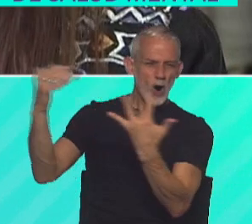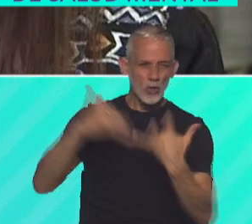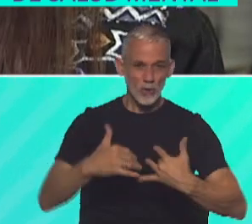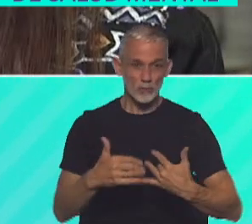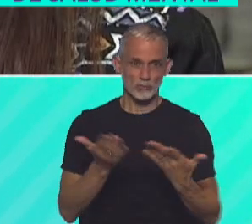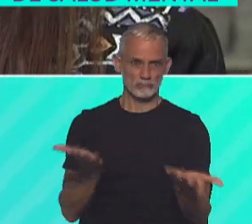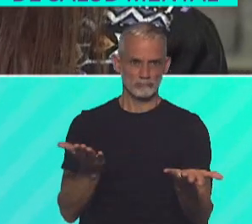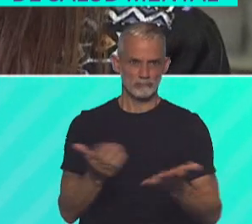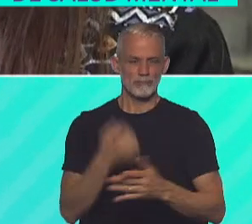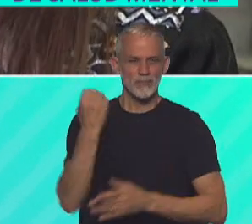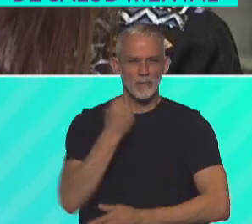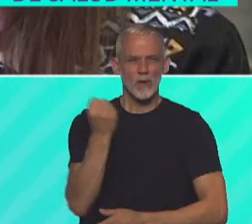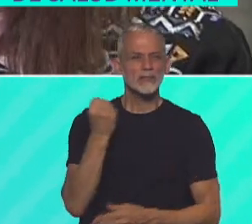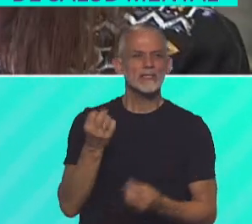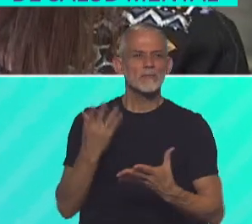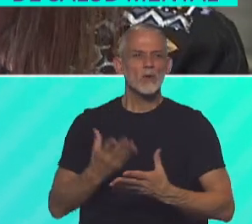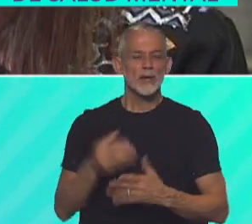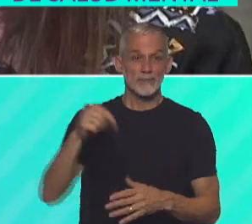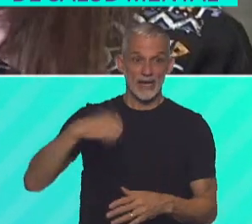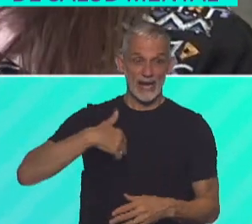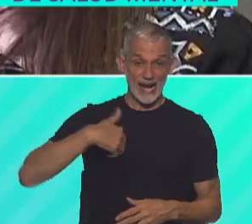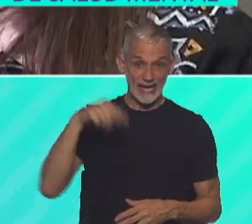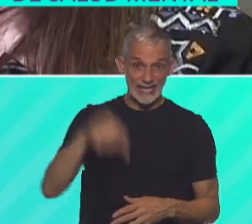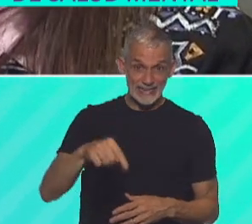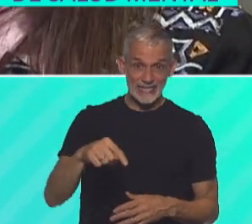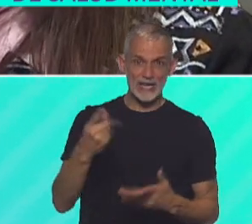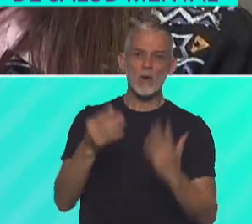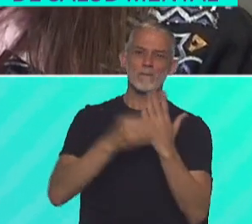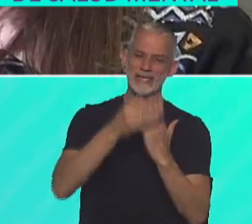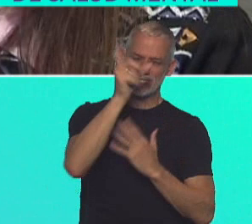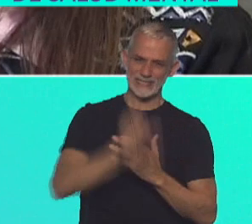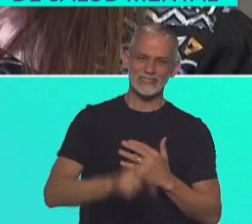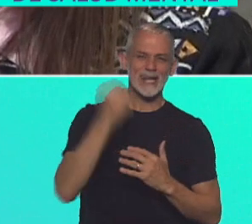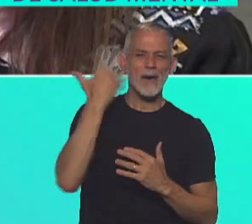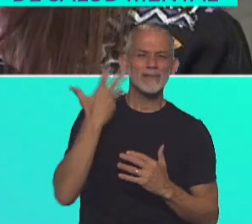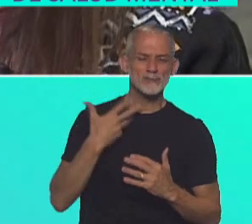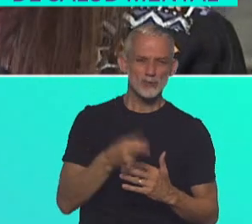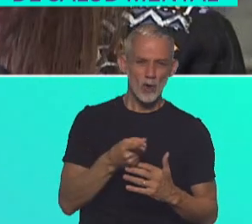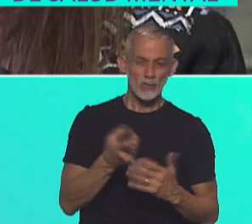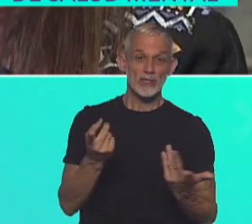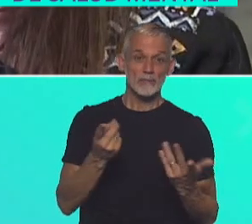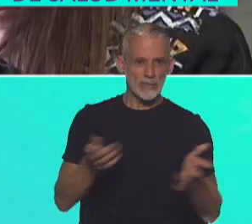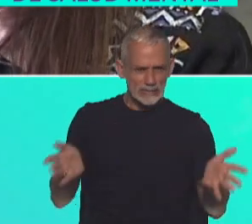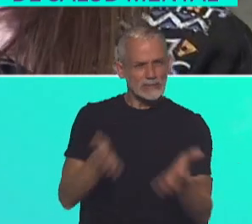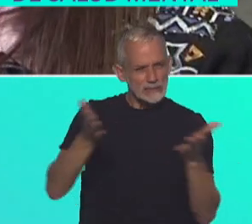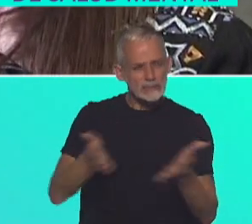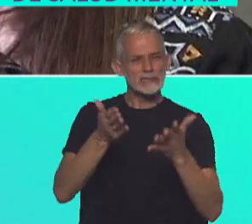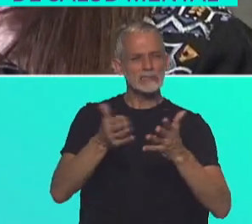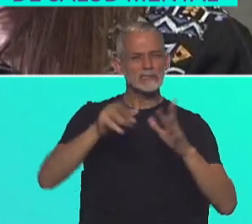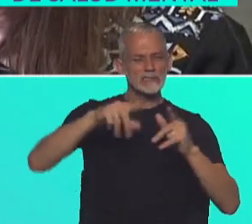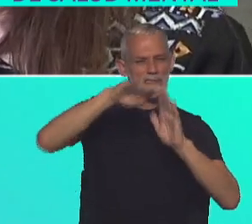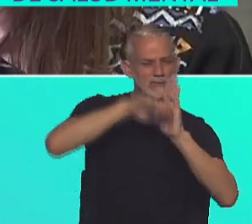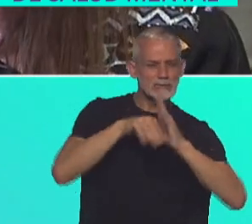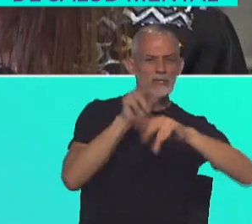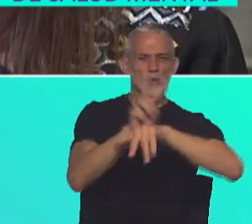todo teniendo en cuenta cómo en nuestro país, con nuestra ministra Carla Bisotti, se viene impulsando las políticas de